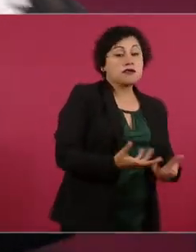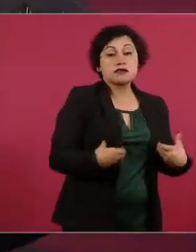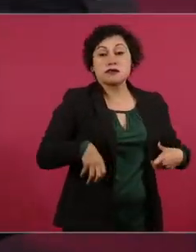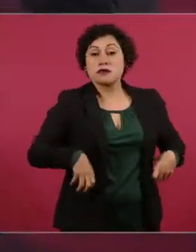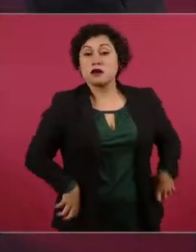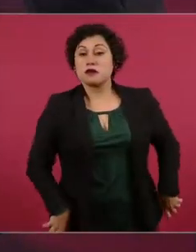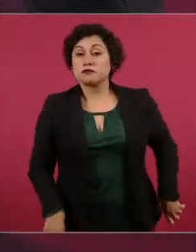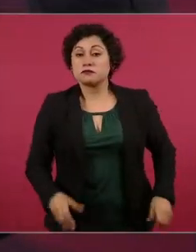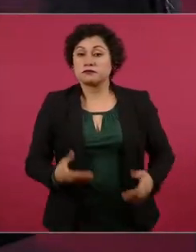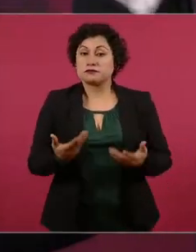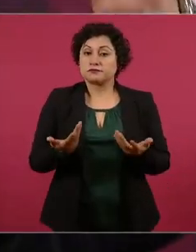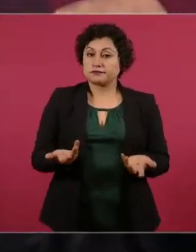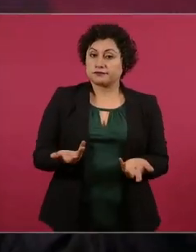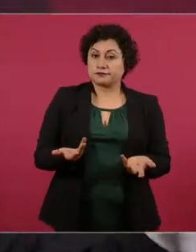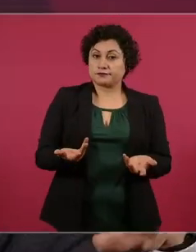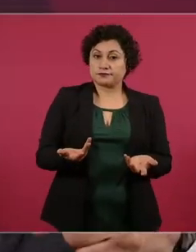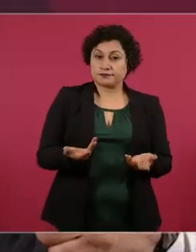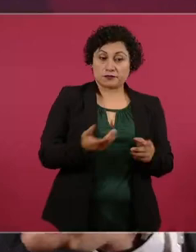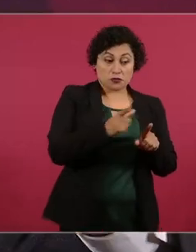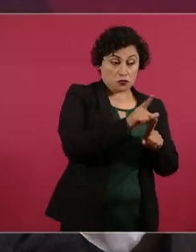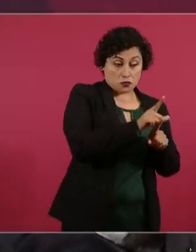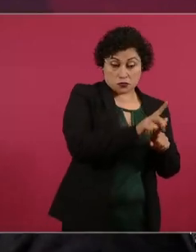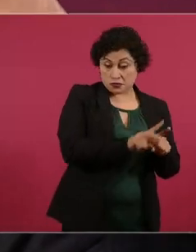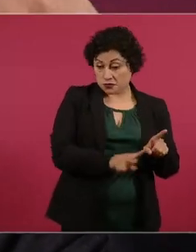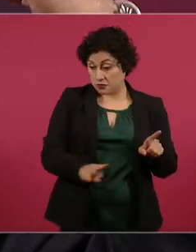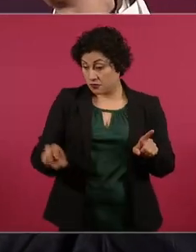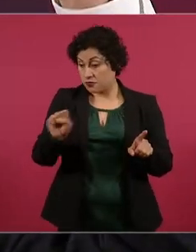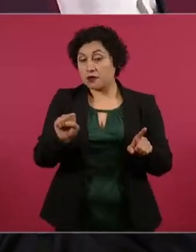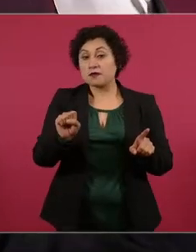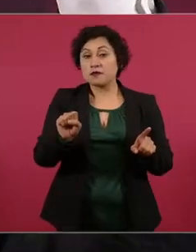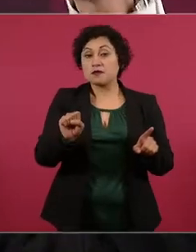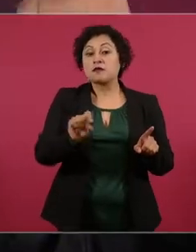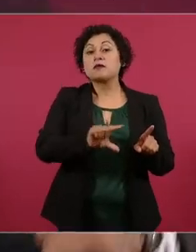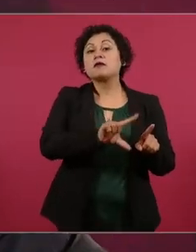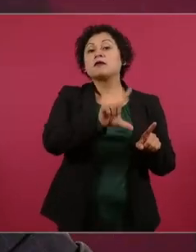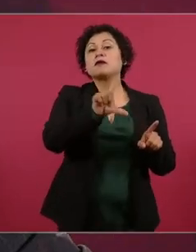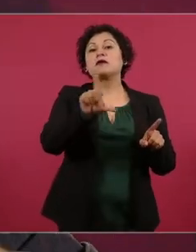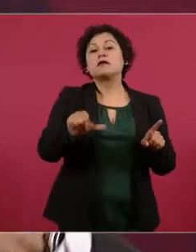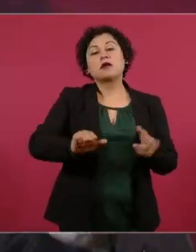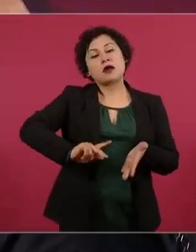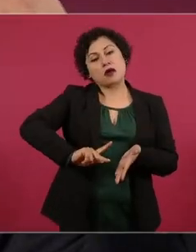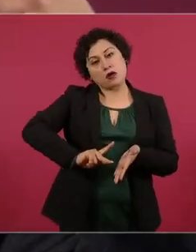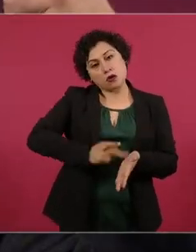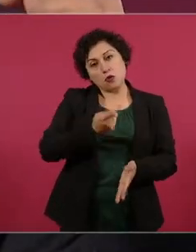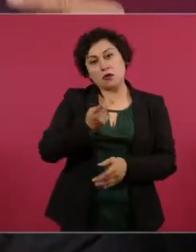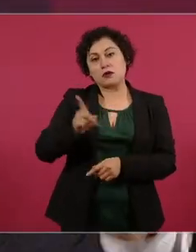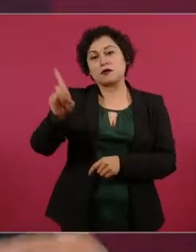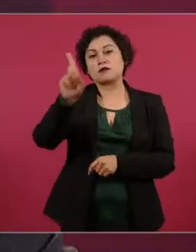Pero se va el próximo domingo y se vuelve a dejar el marcador en cero.